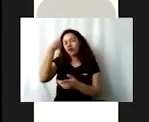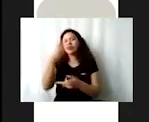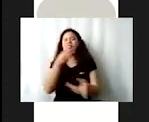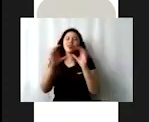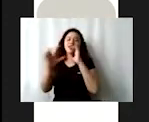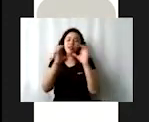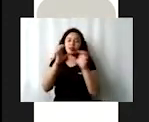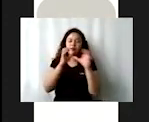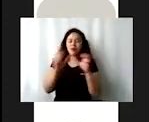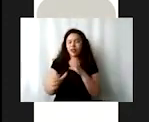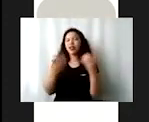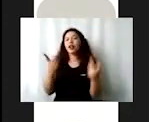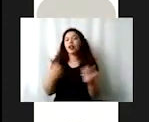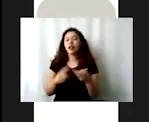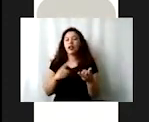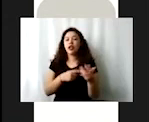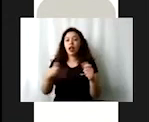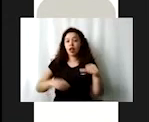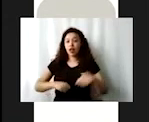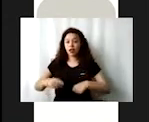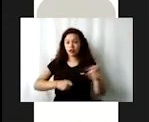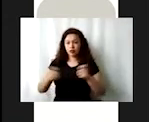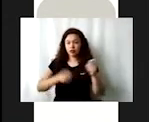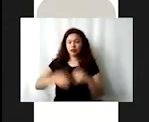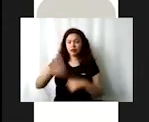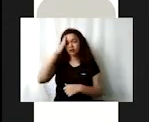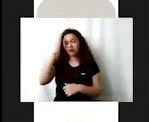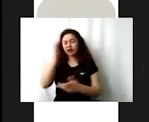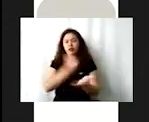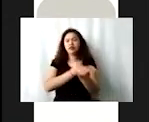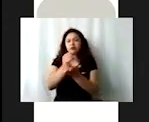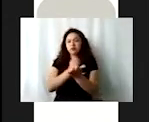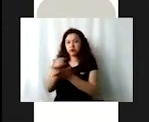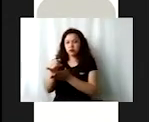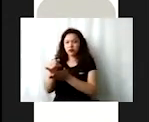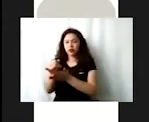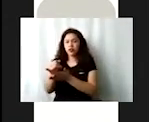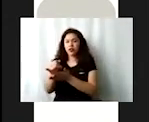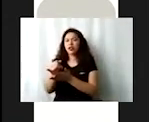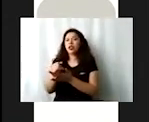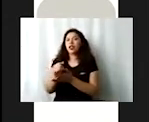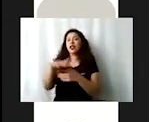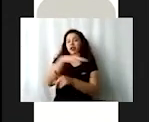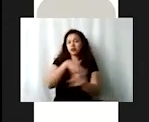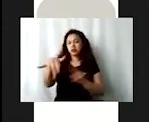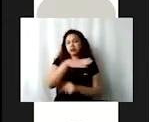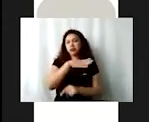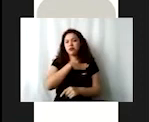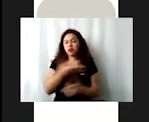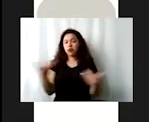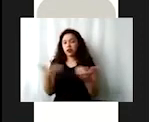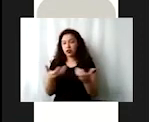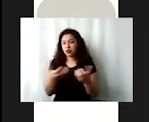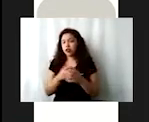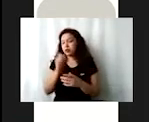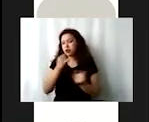públicas, manejo y control de las actividades, liderazgo y toma de decisiones, y generar buen ambiente de trabajo. Por supuesto que pudieron haber